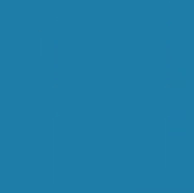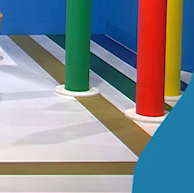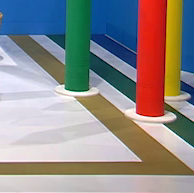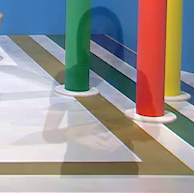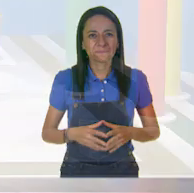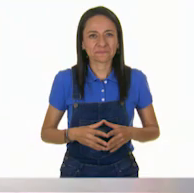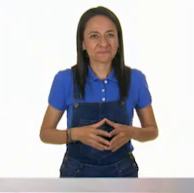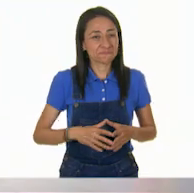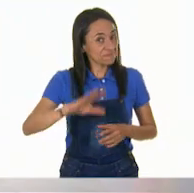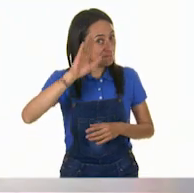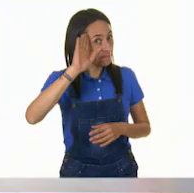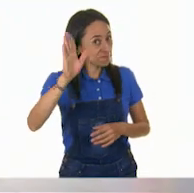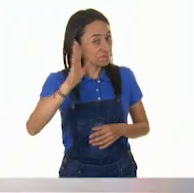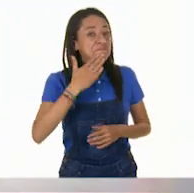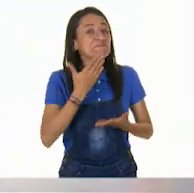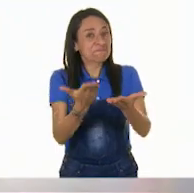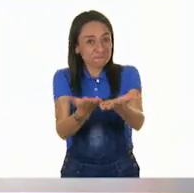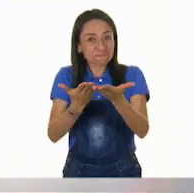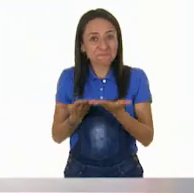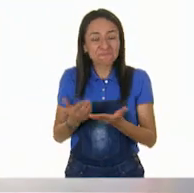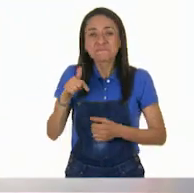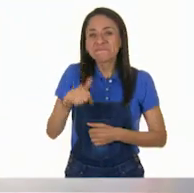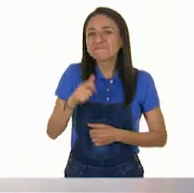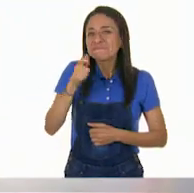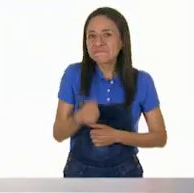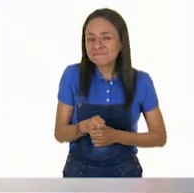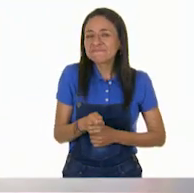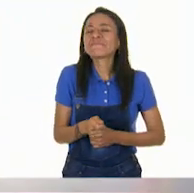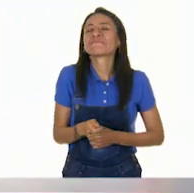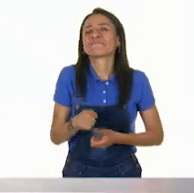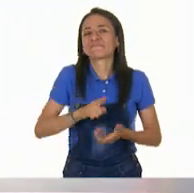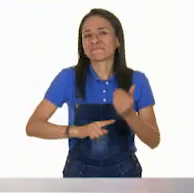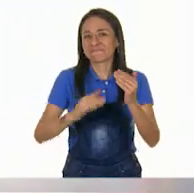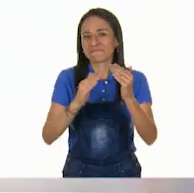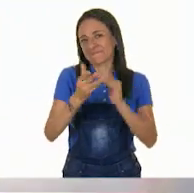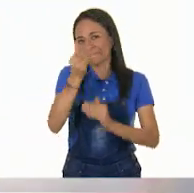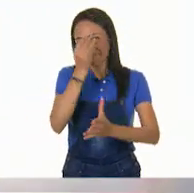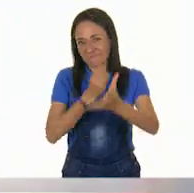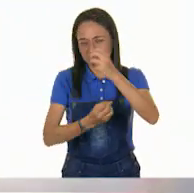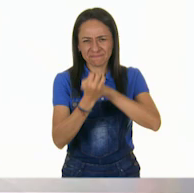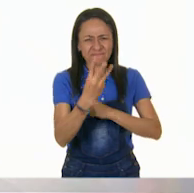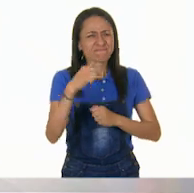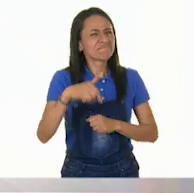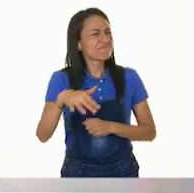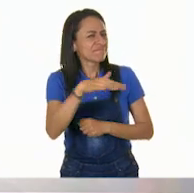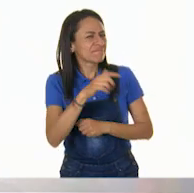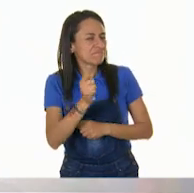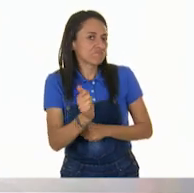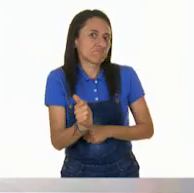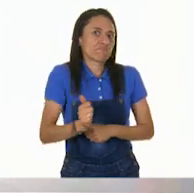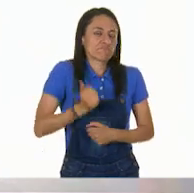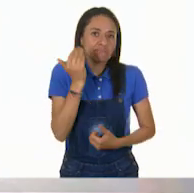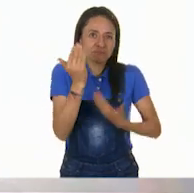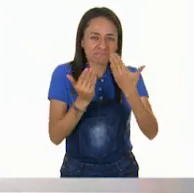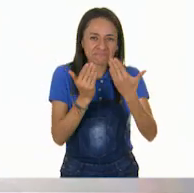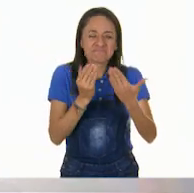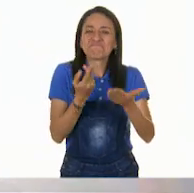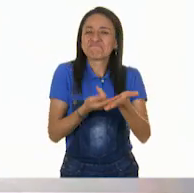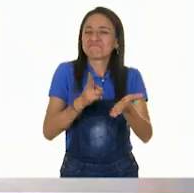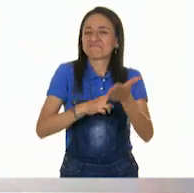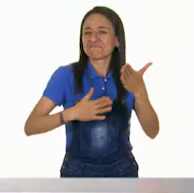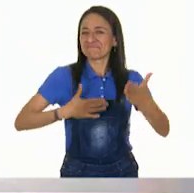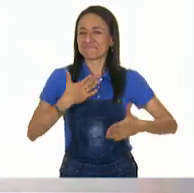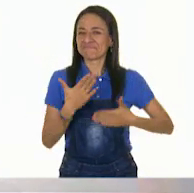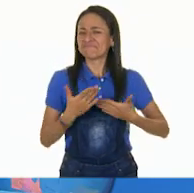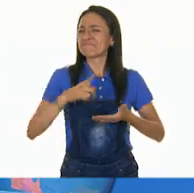hola les damos la bienvenida a aprende en casa 3 un espacio en el que vamos a poder estudiar y divertirnos desde nuestros hogares